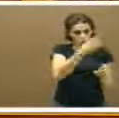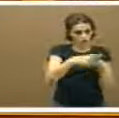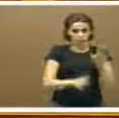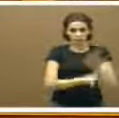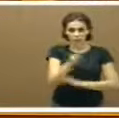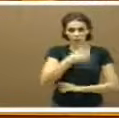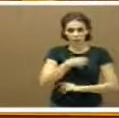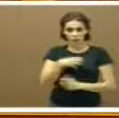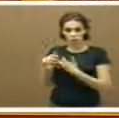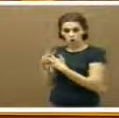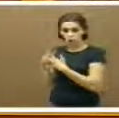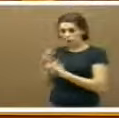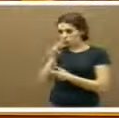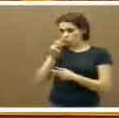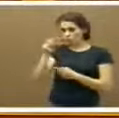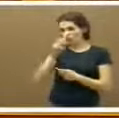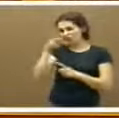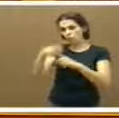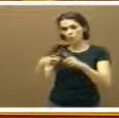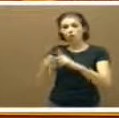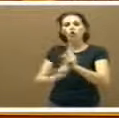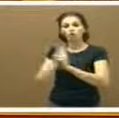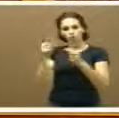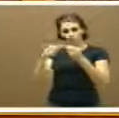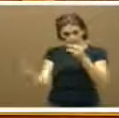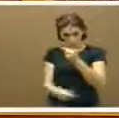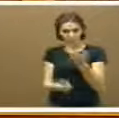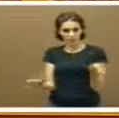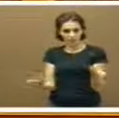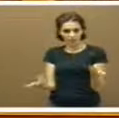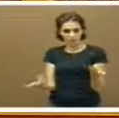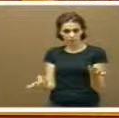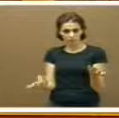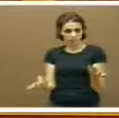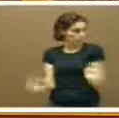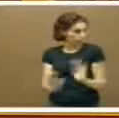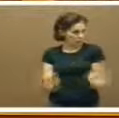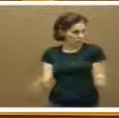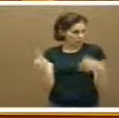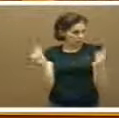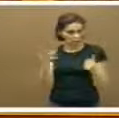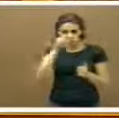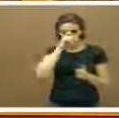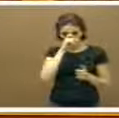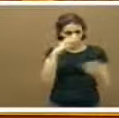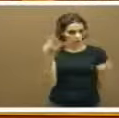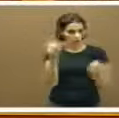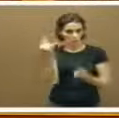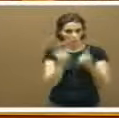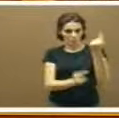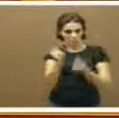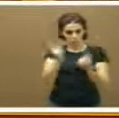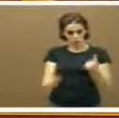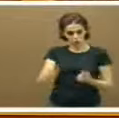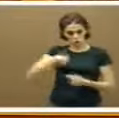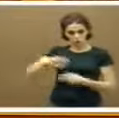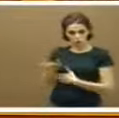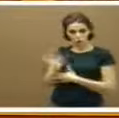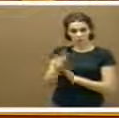hemos luchado un año, año y medio, contra el déficit. Yo quiero recordar que los presupuestos que hemos presentado son expansivos.